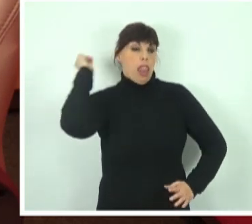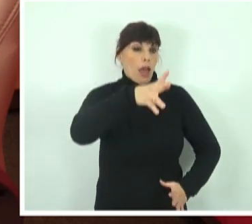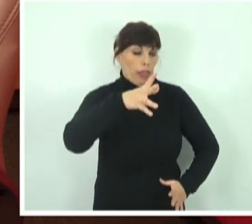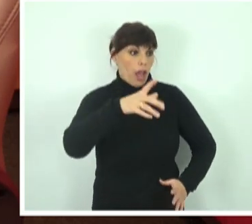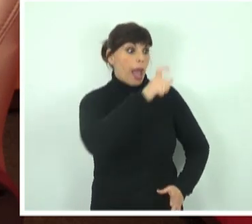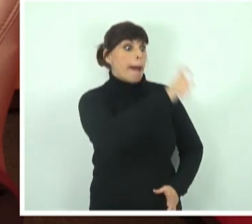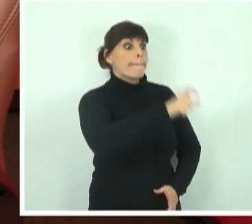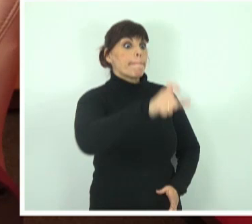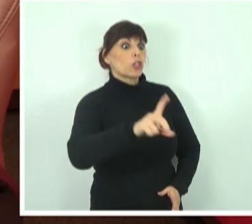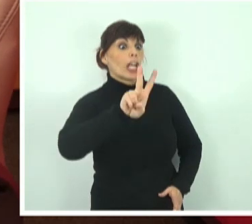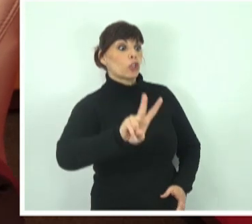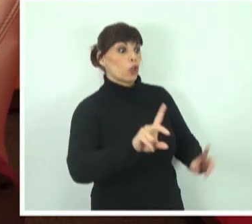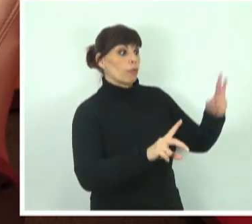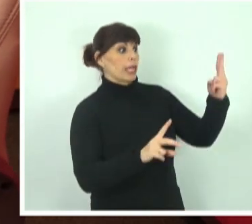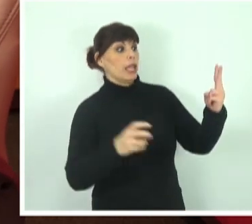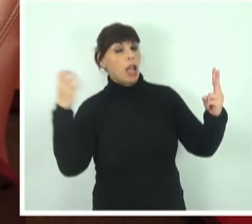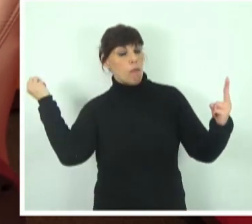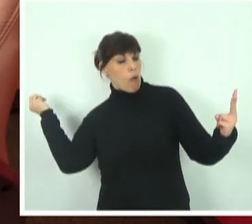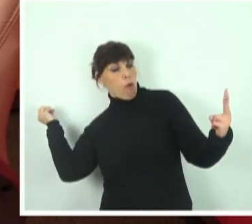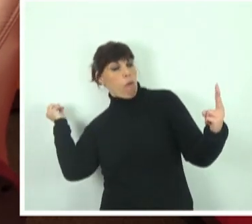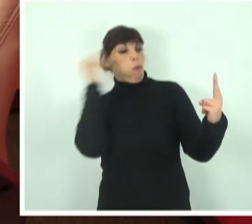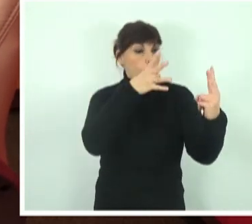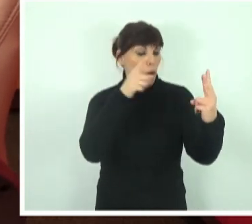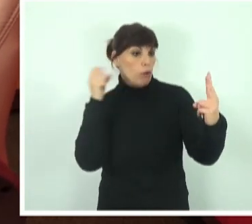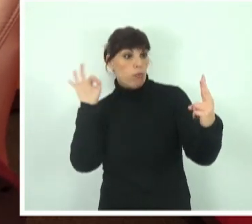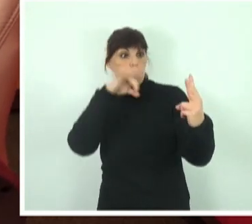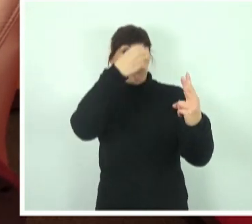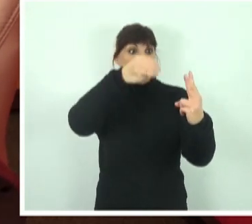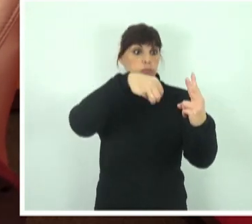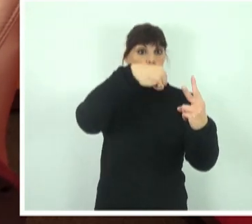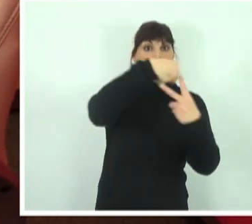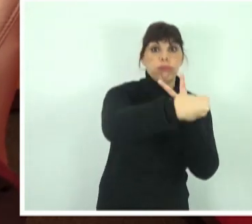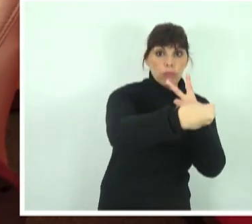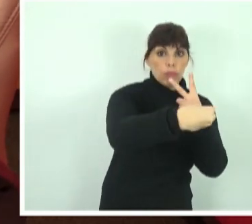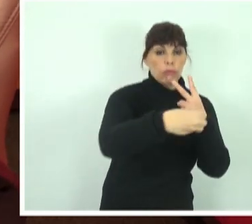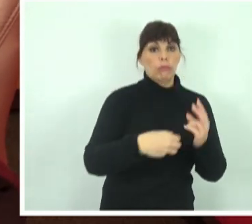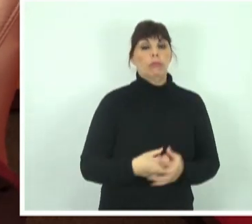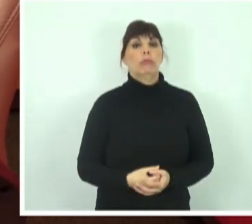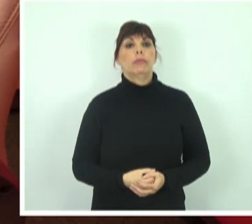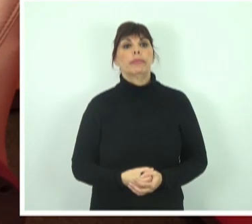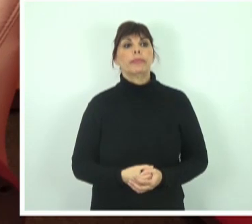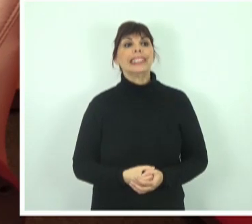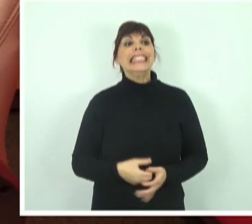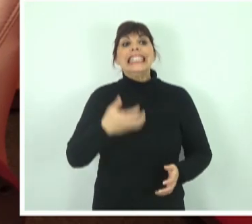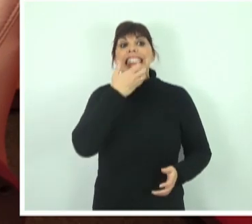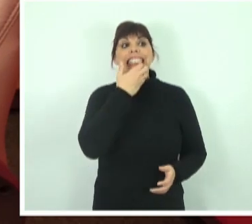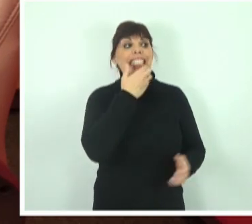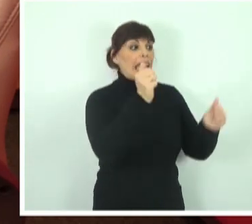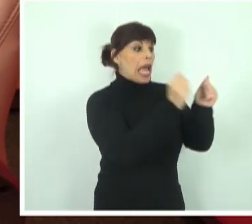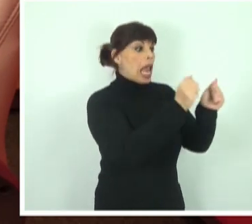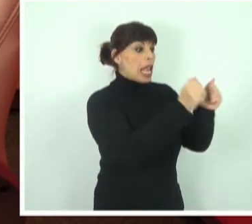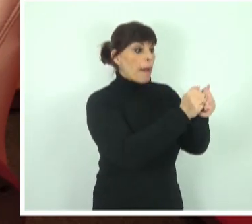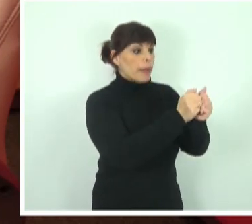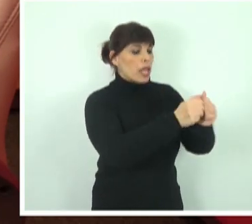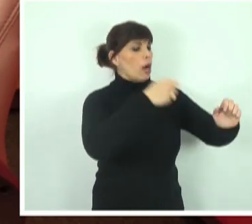personas. Cuando el bloque de mármol está muy bien trabajado, entonces ni la hoja de un